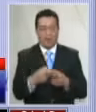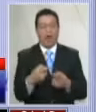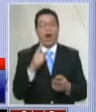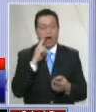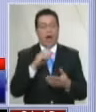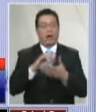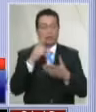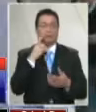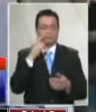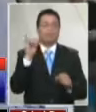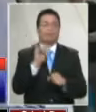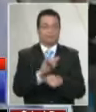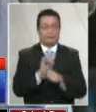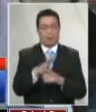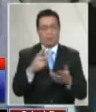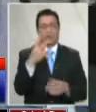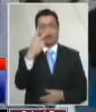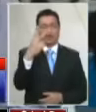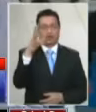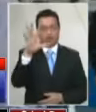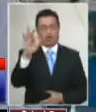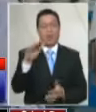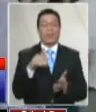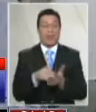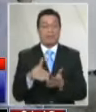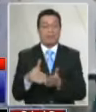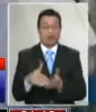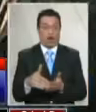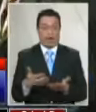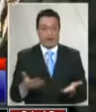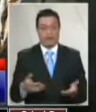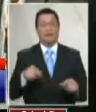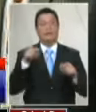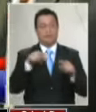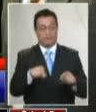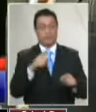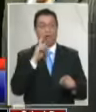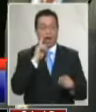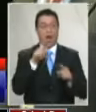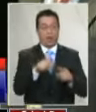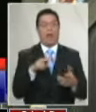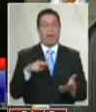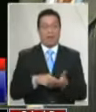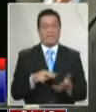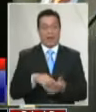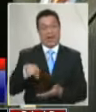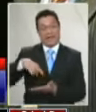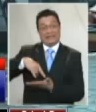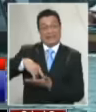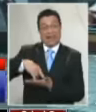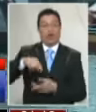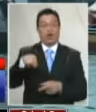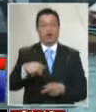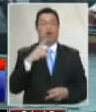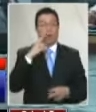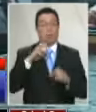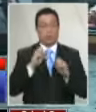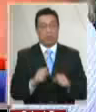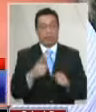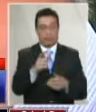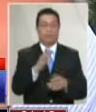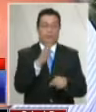tributarios que superarían los 250 millones de pesos y que tienen a la espera al senador de la udi de un posible